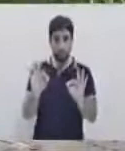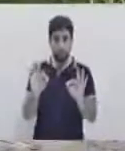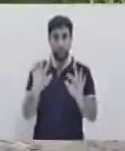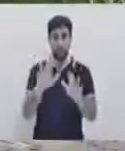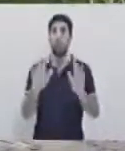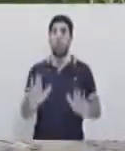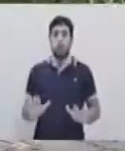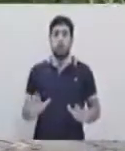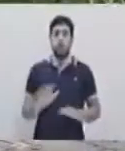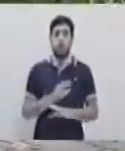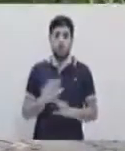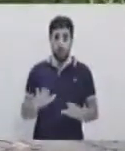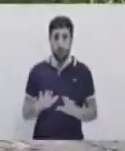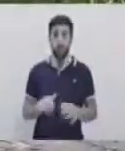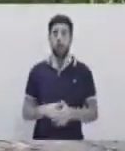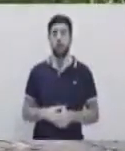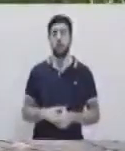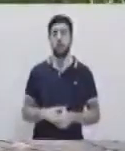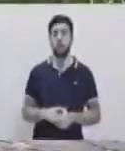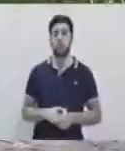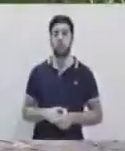Ahora que estamos en forma estática, hacemos